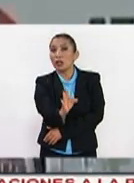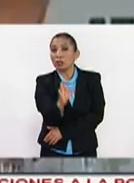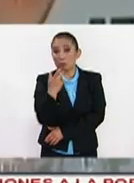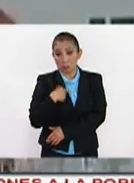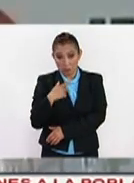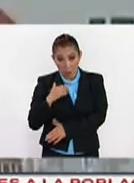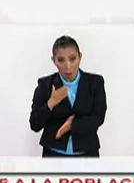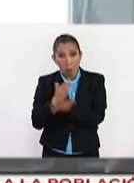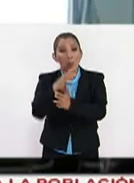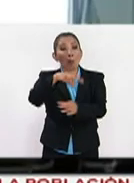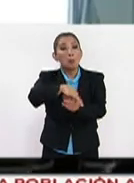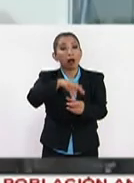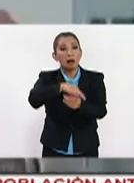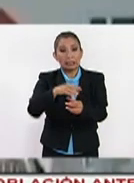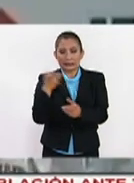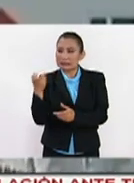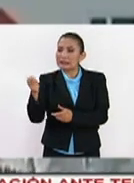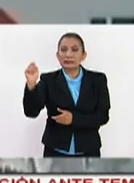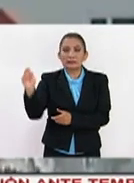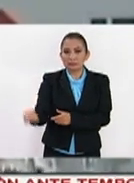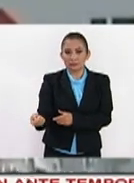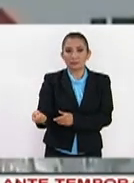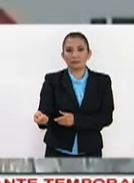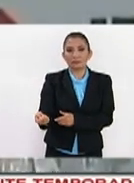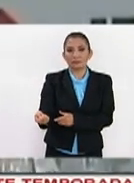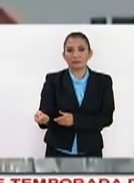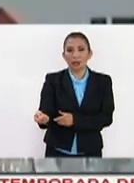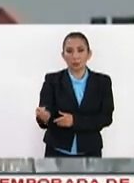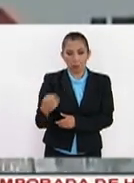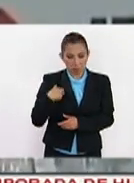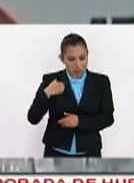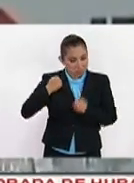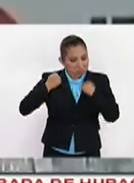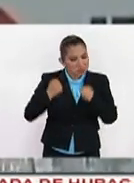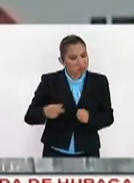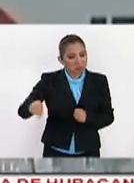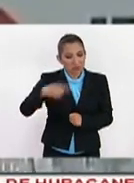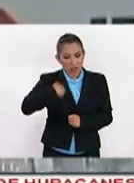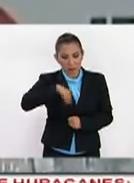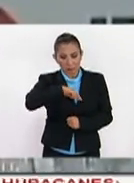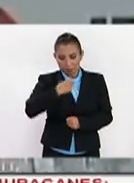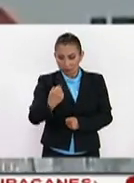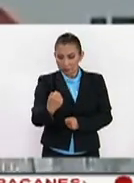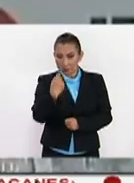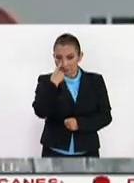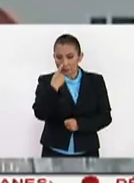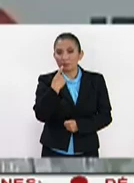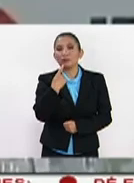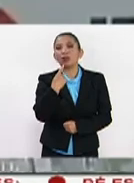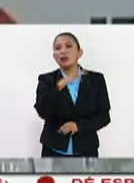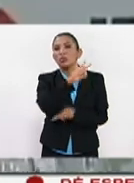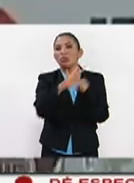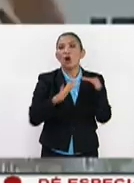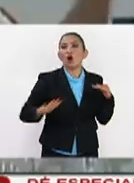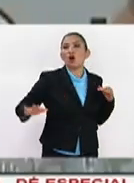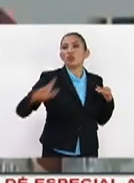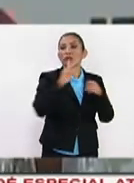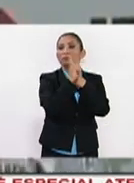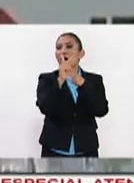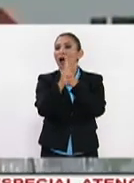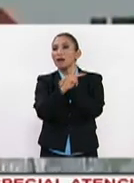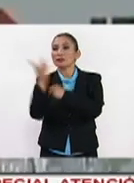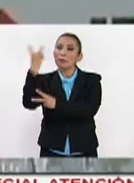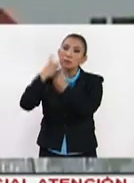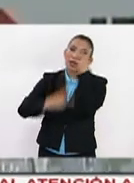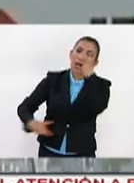61,14% de participación. Esto nos ratifica a nosotros mismos y a todos los países que